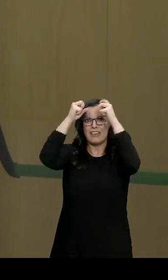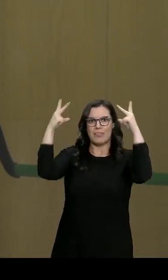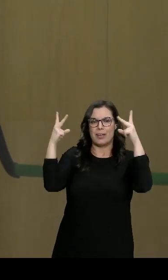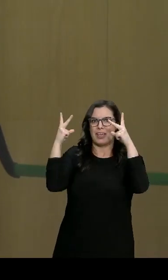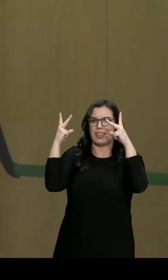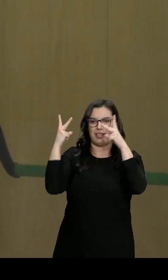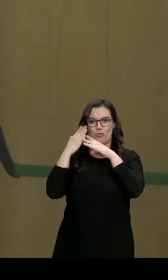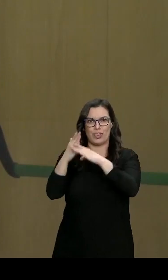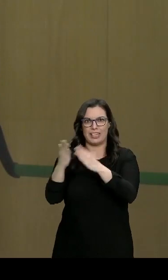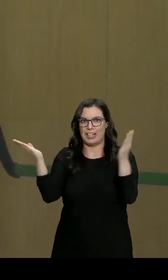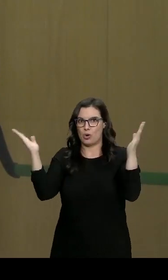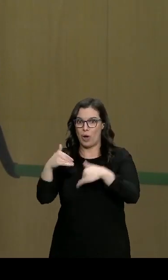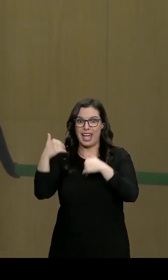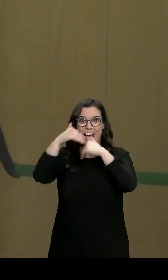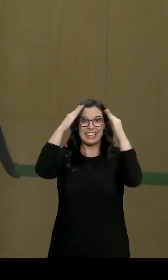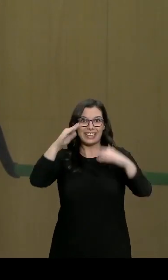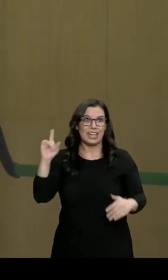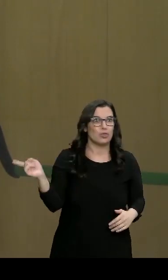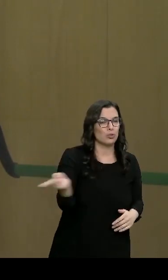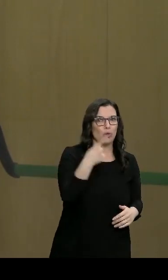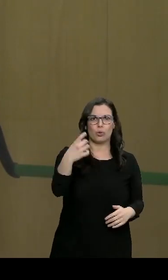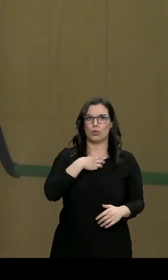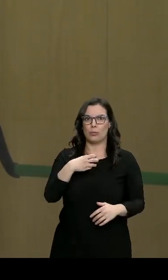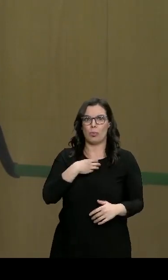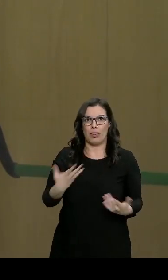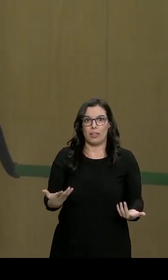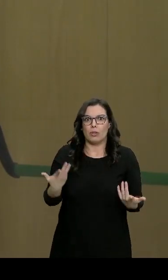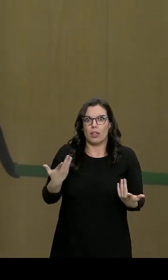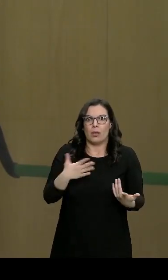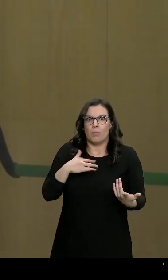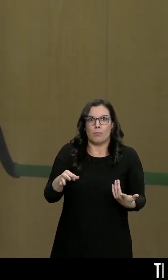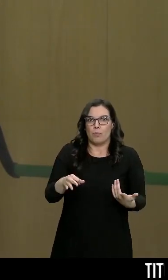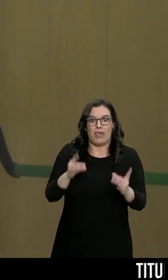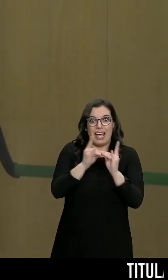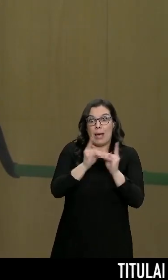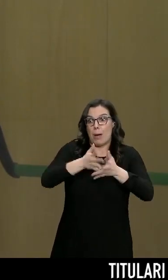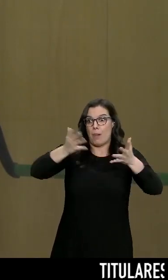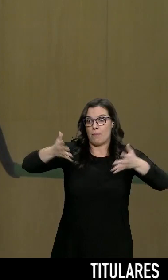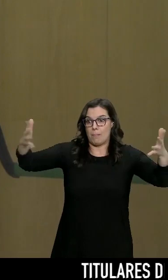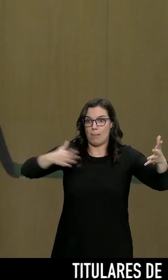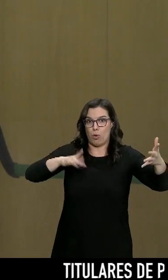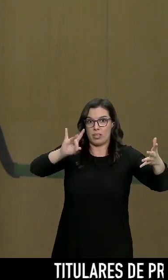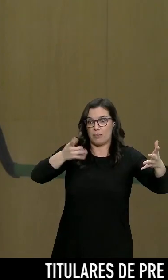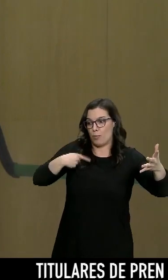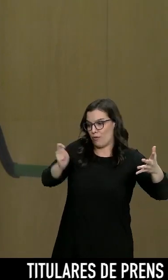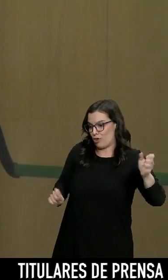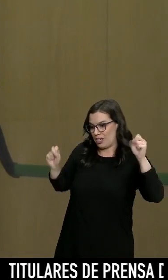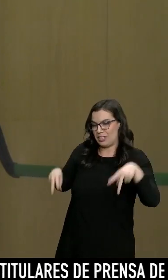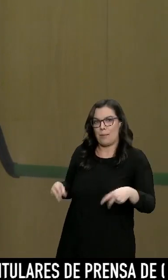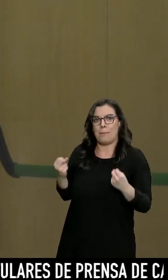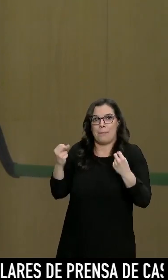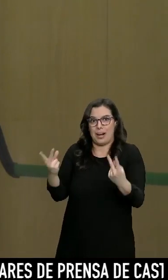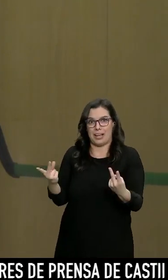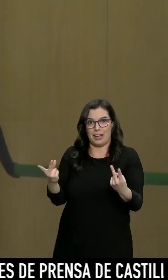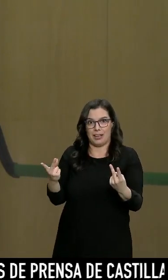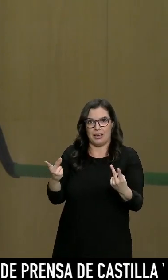enfermeras suficientes para atender a esos pacientes. Entonces, claro, podemos sobredimensionar el número de camas, pero si no tenemos profesionales sanitarios